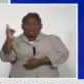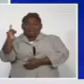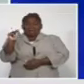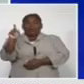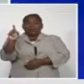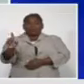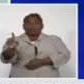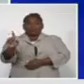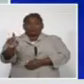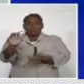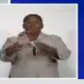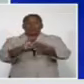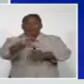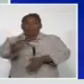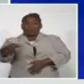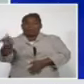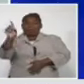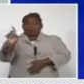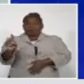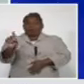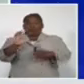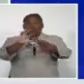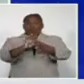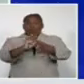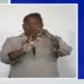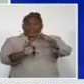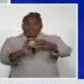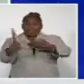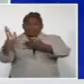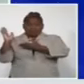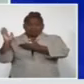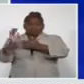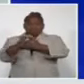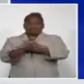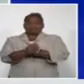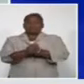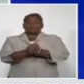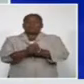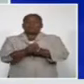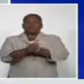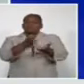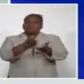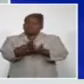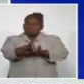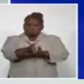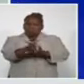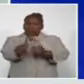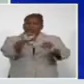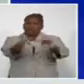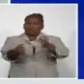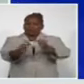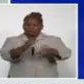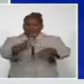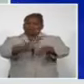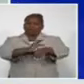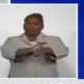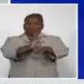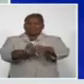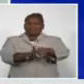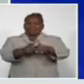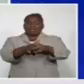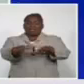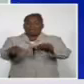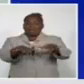cada uno. Y Guantánamo, provincia que mantiene el control de la pandemia, con las acciones